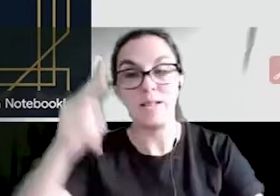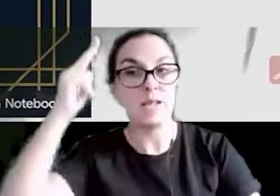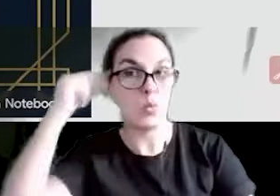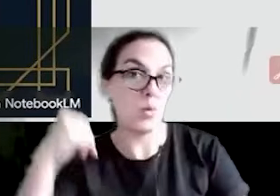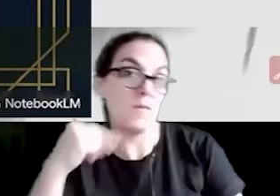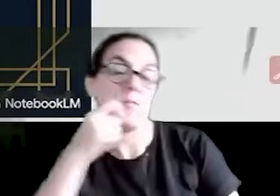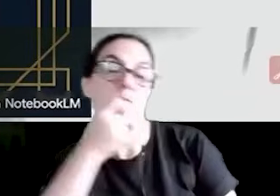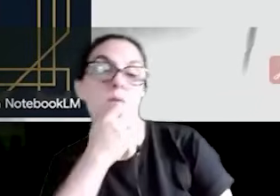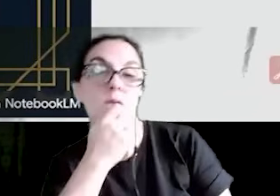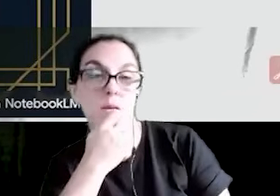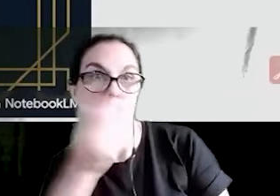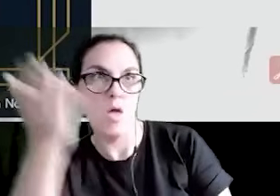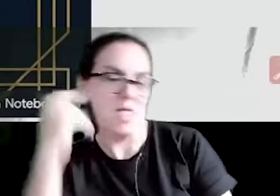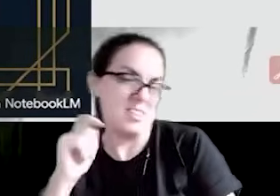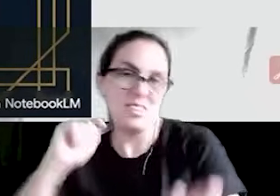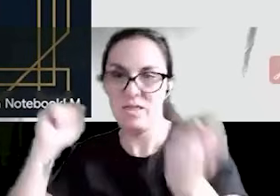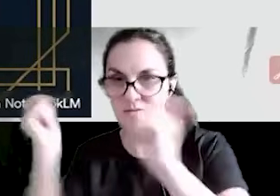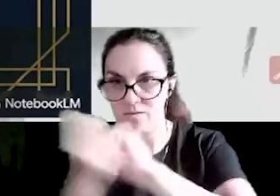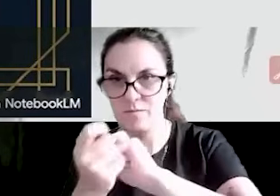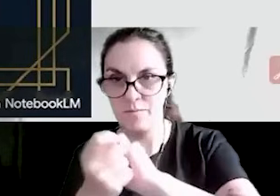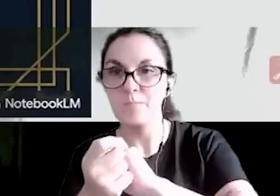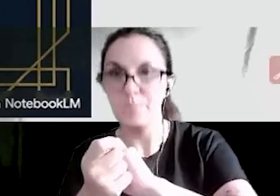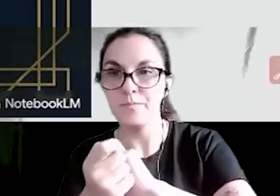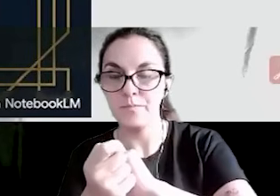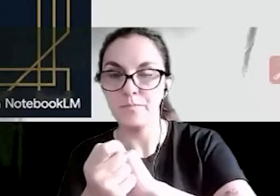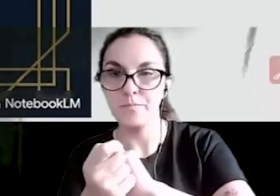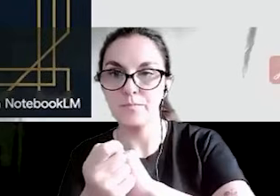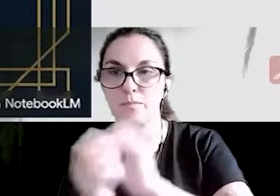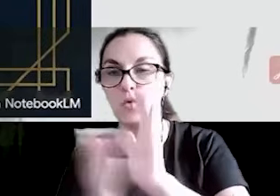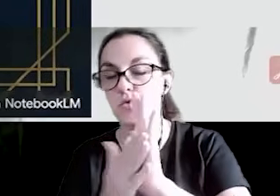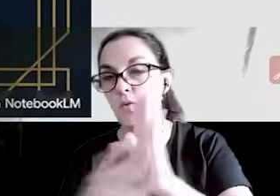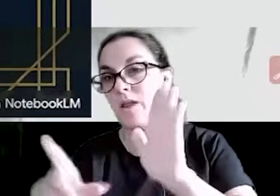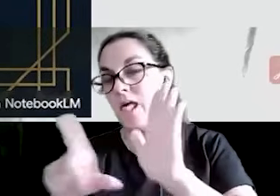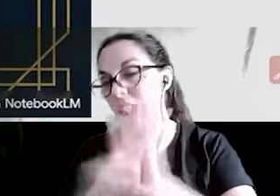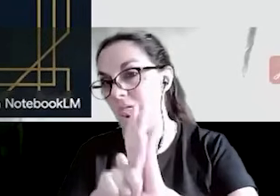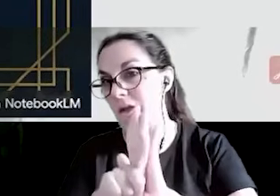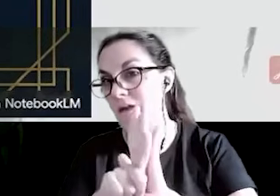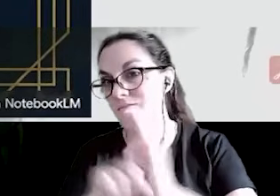se había modificado en lo que es la Ley de Reforma Tributaria,